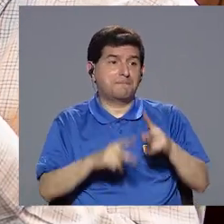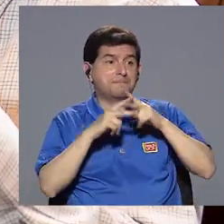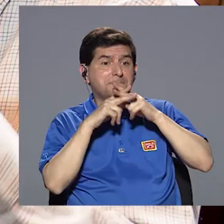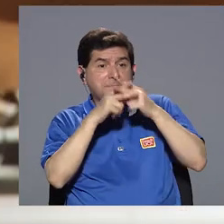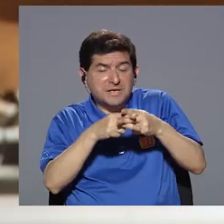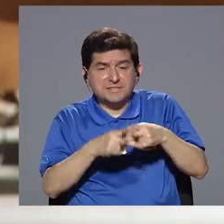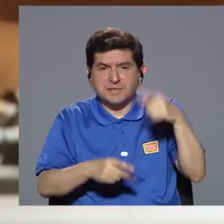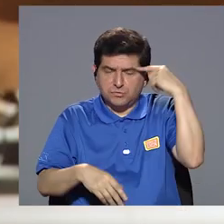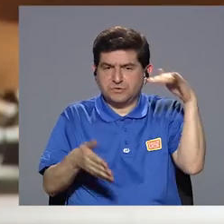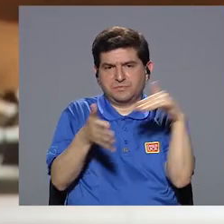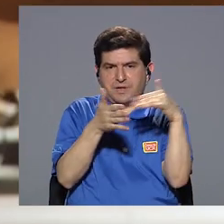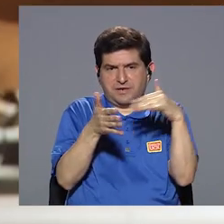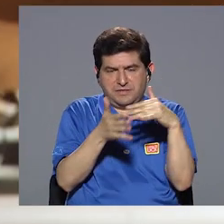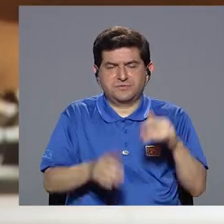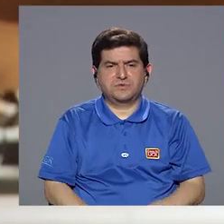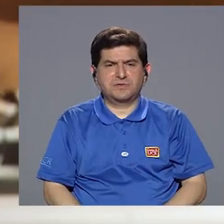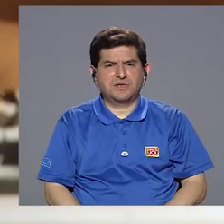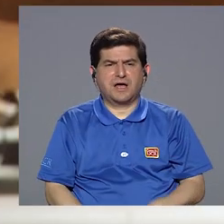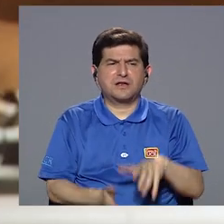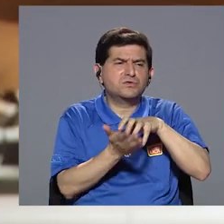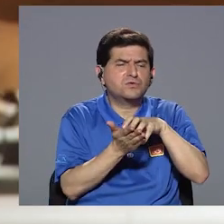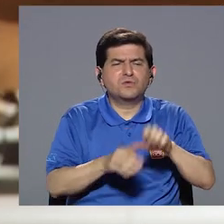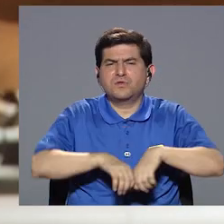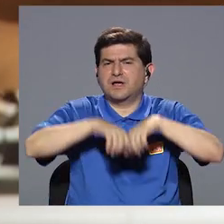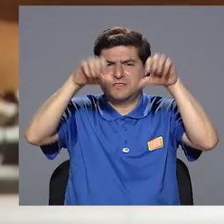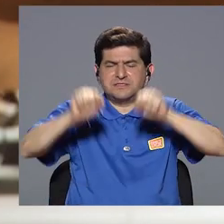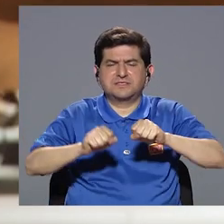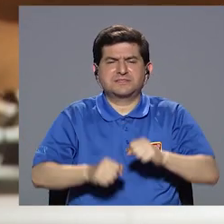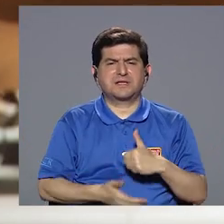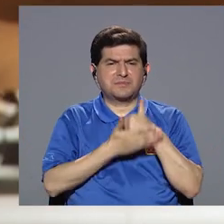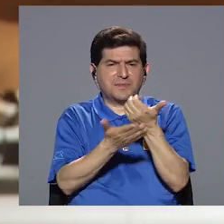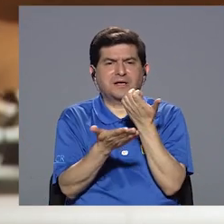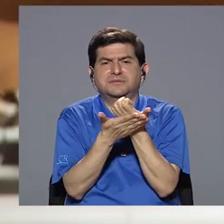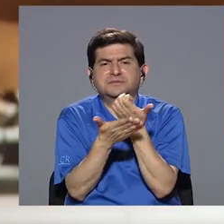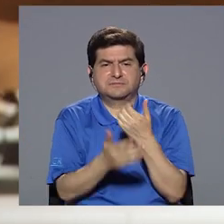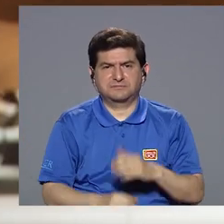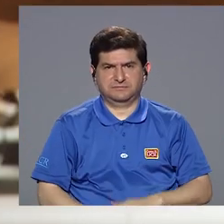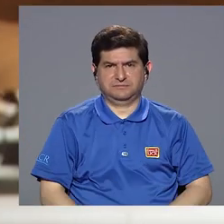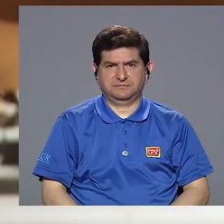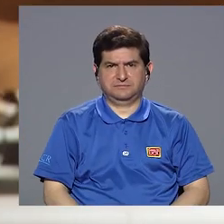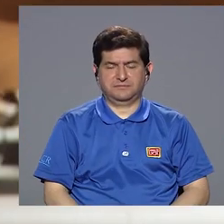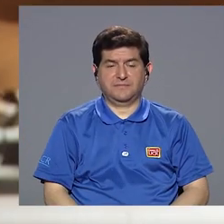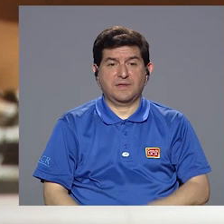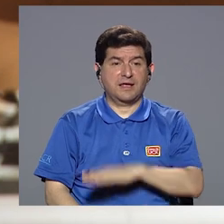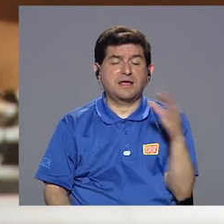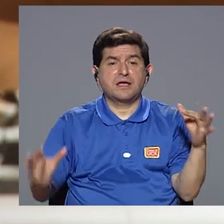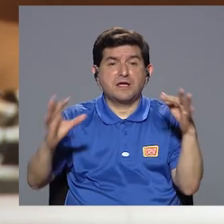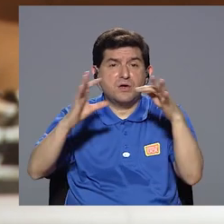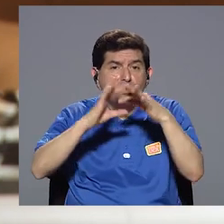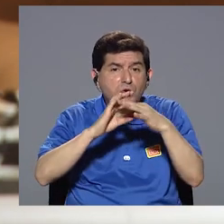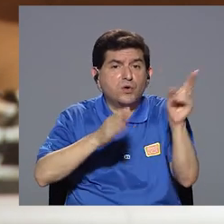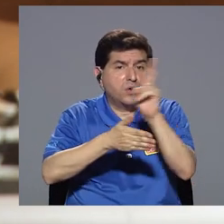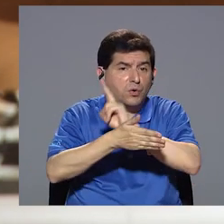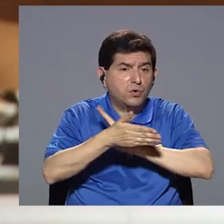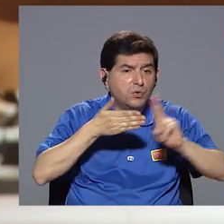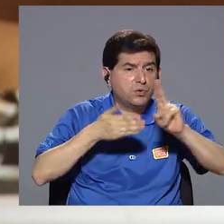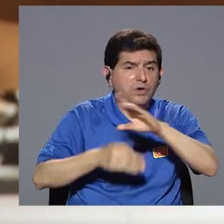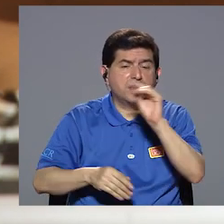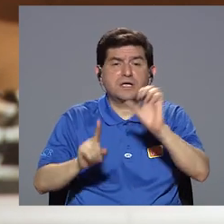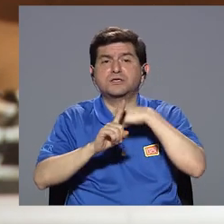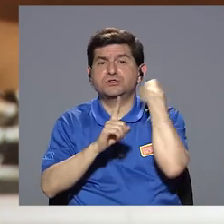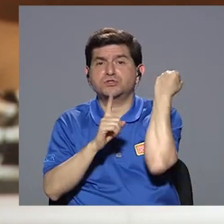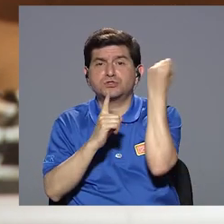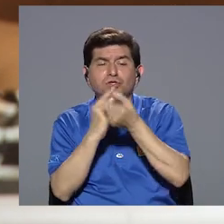adquirir préstamos para financiar sus estudios se han cuestionado los sistemas de becas por otro lado el vínculo